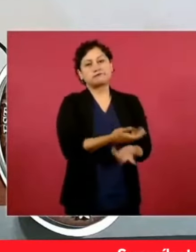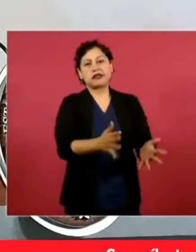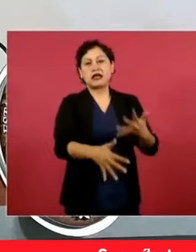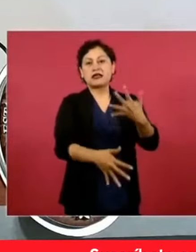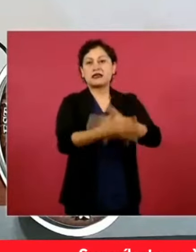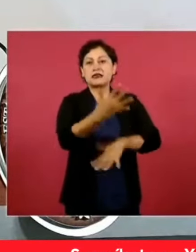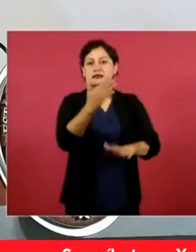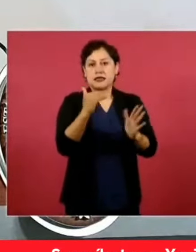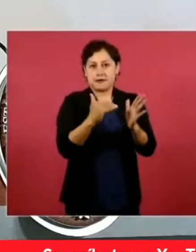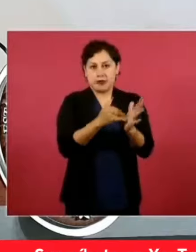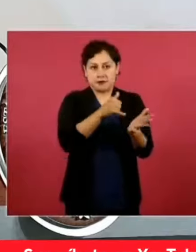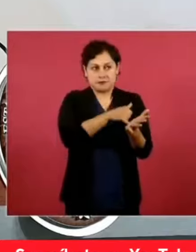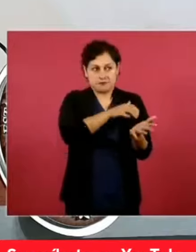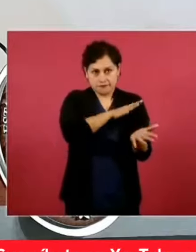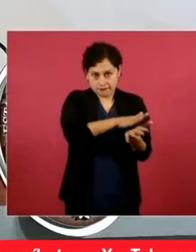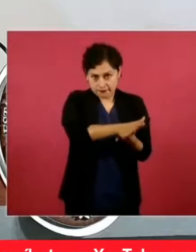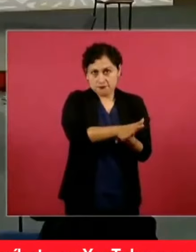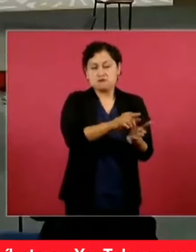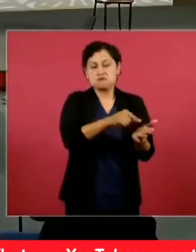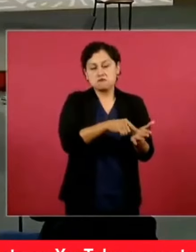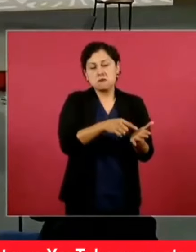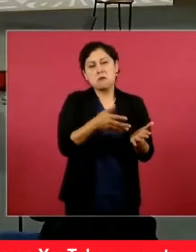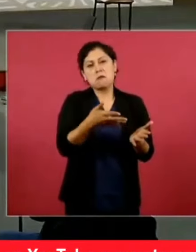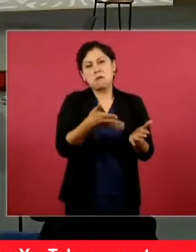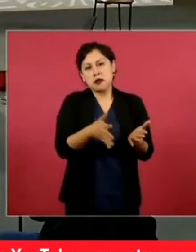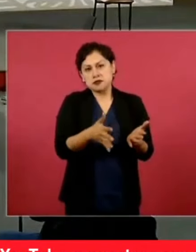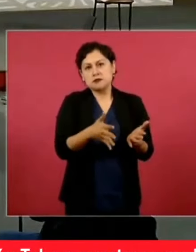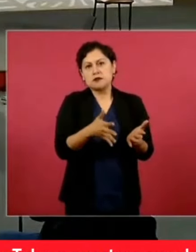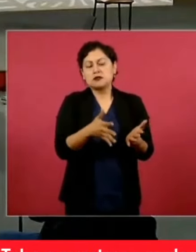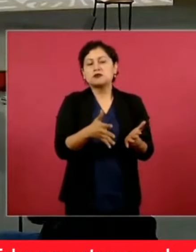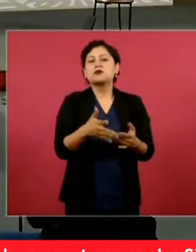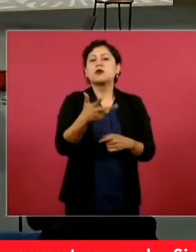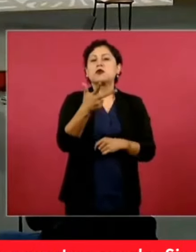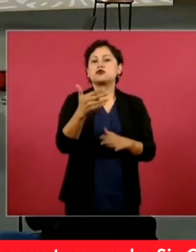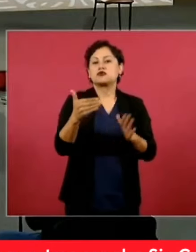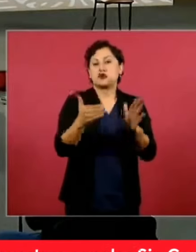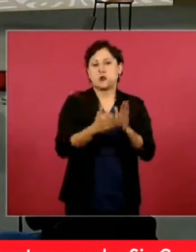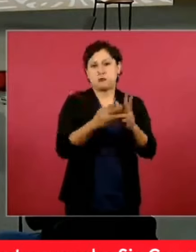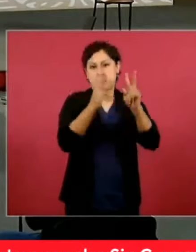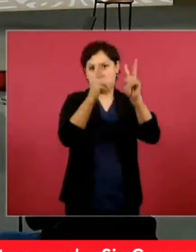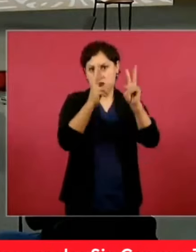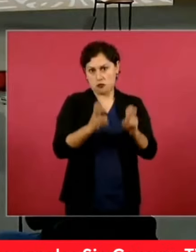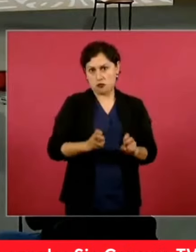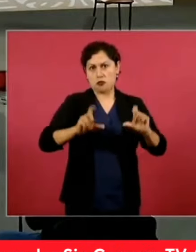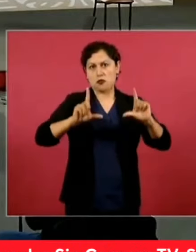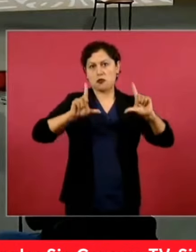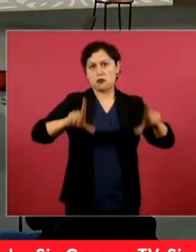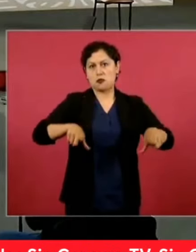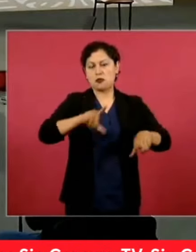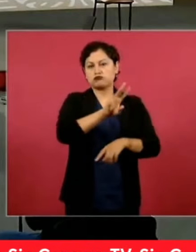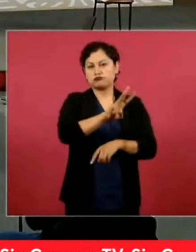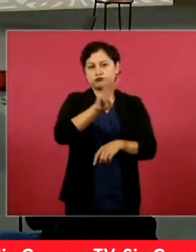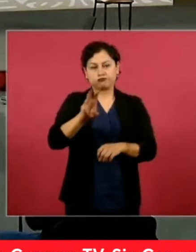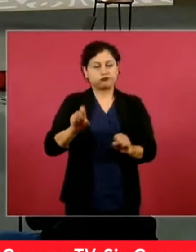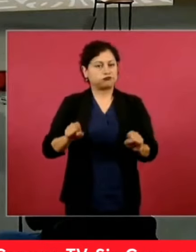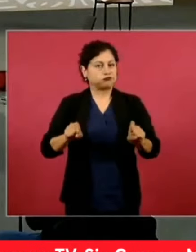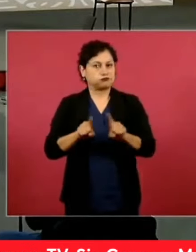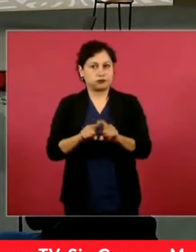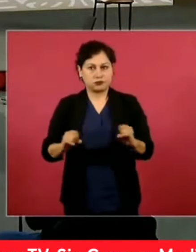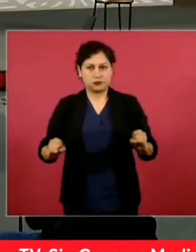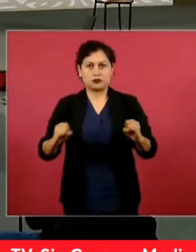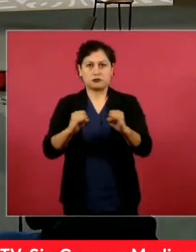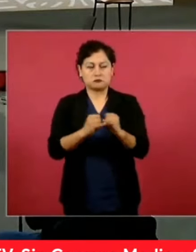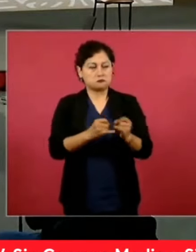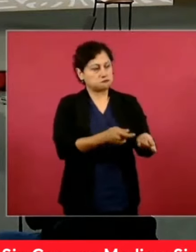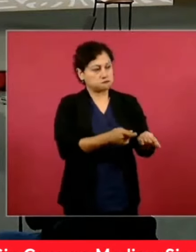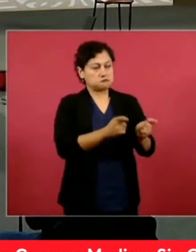eran impresos. Teníamos unas 8,000 descargas desde el portal de la Procuraduría. Así la recibimos y